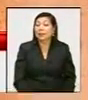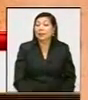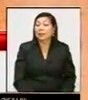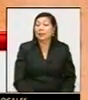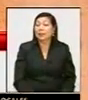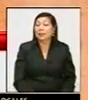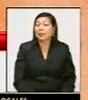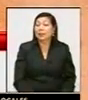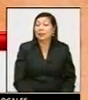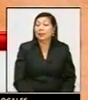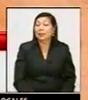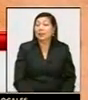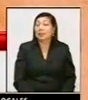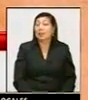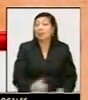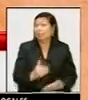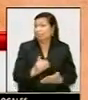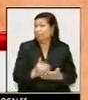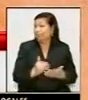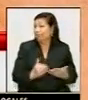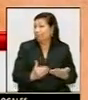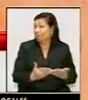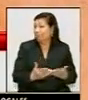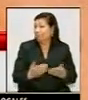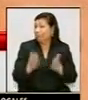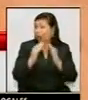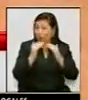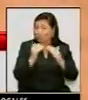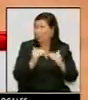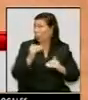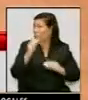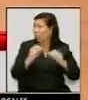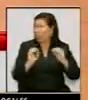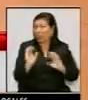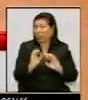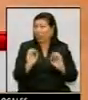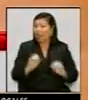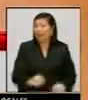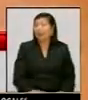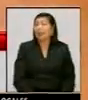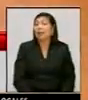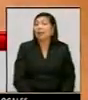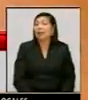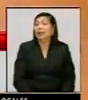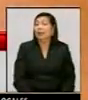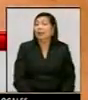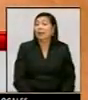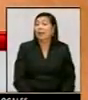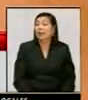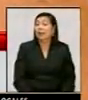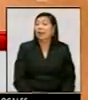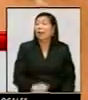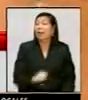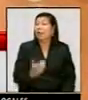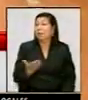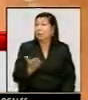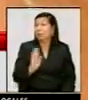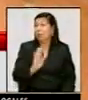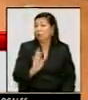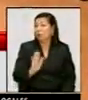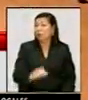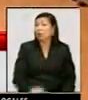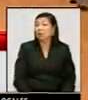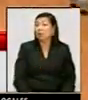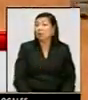Congresista Lecano, la agenda está ordenada, no está desordenada, sino que había un pedido suyo y pedido